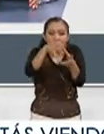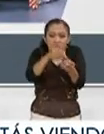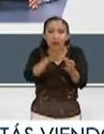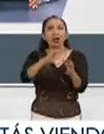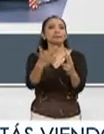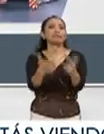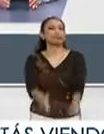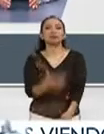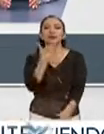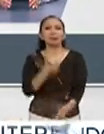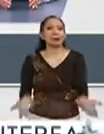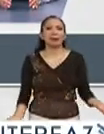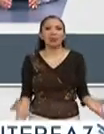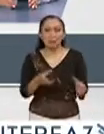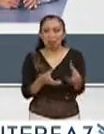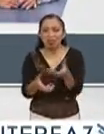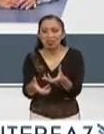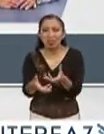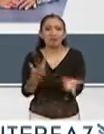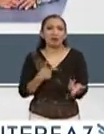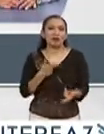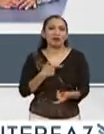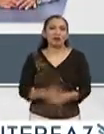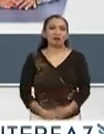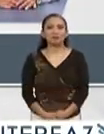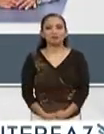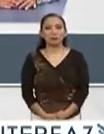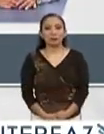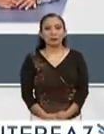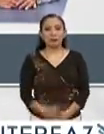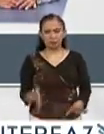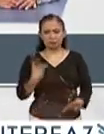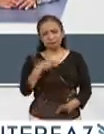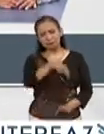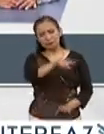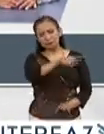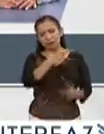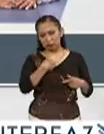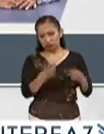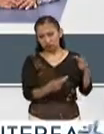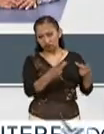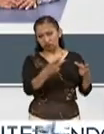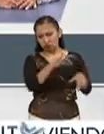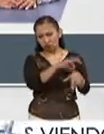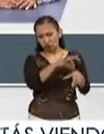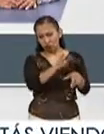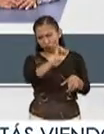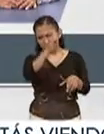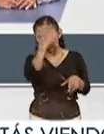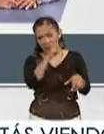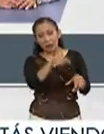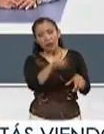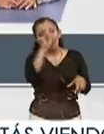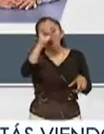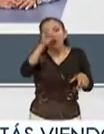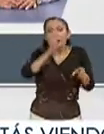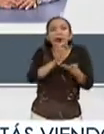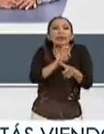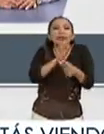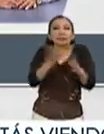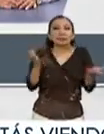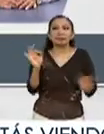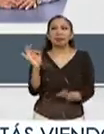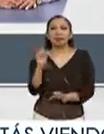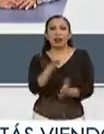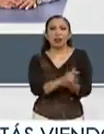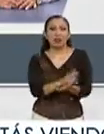ya los deja inservibles para trasplante. ¿Qué es lo que los especialistas que consultaste, Berenice, recomiendan entonces, de no